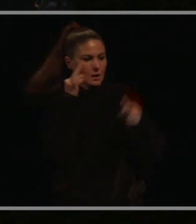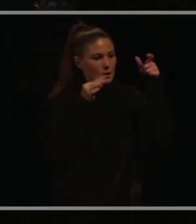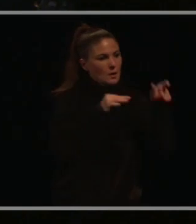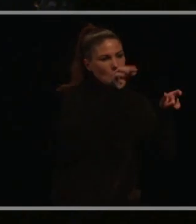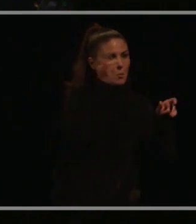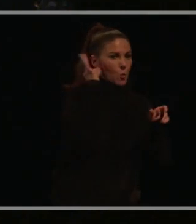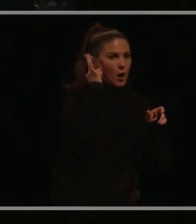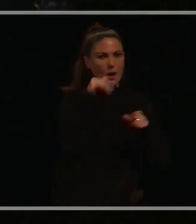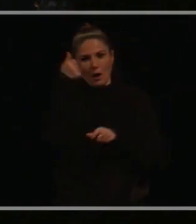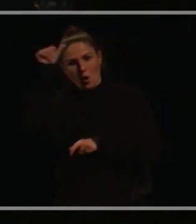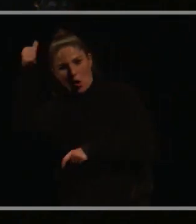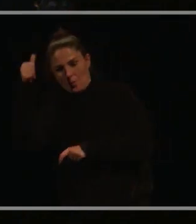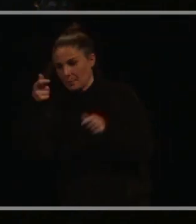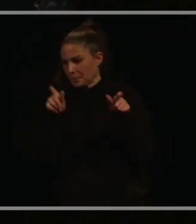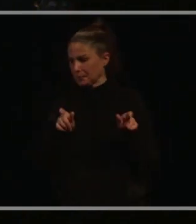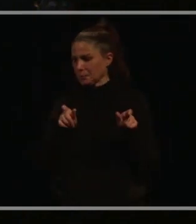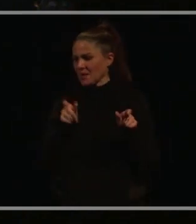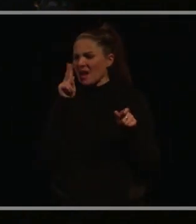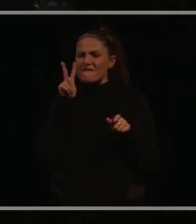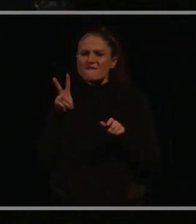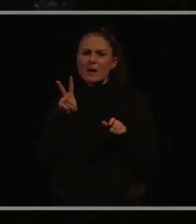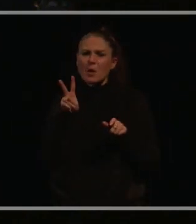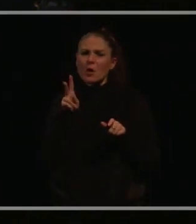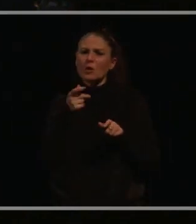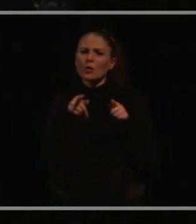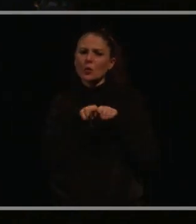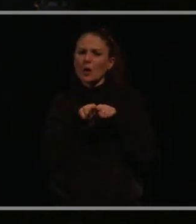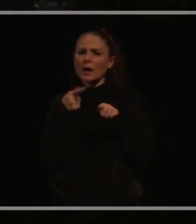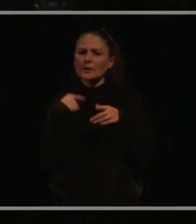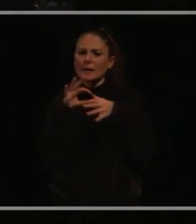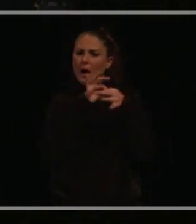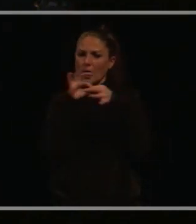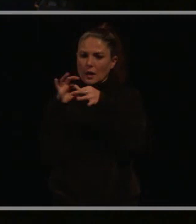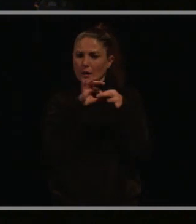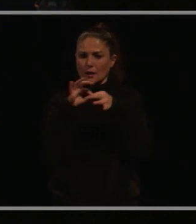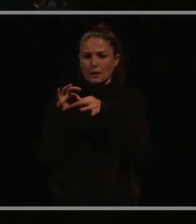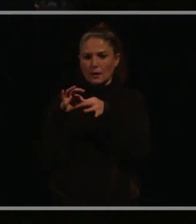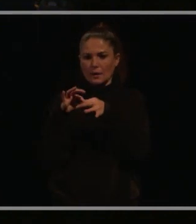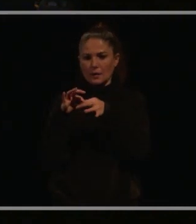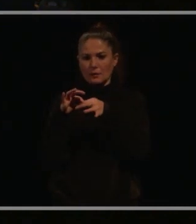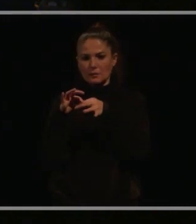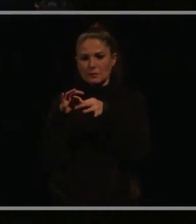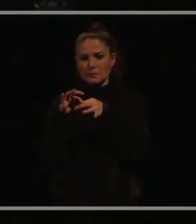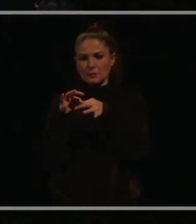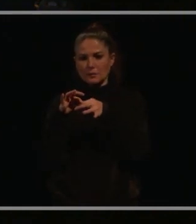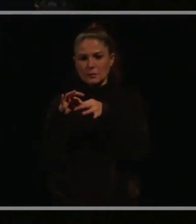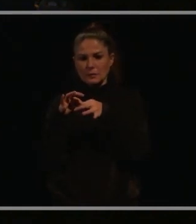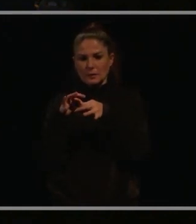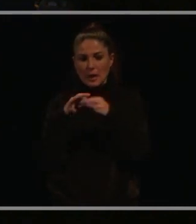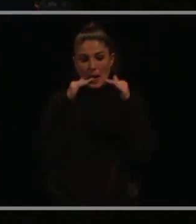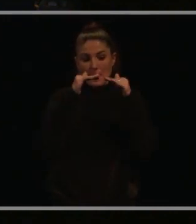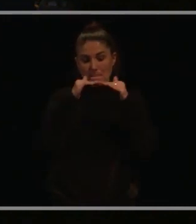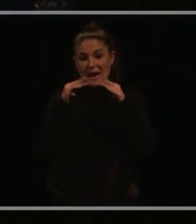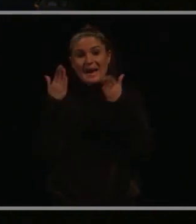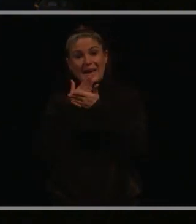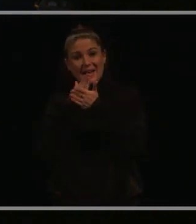mujeres, en la izquierda los hombres. Y vemos cómo esta relación de a menor clase